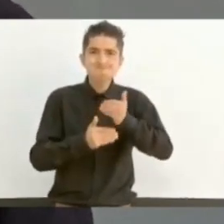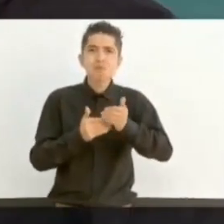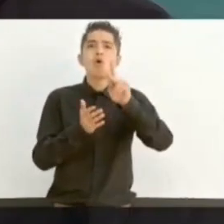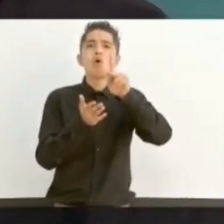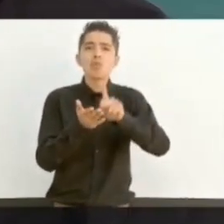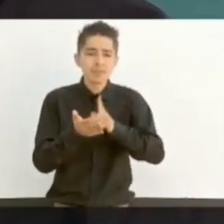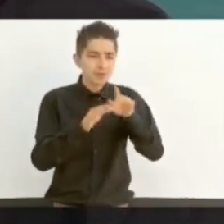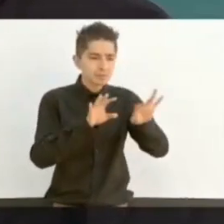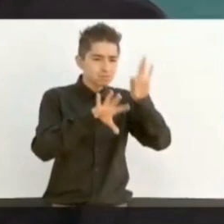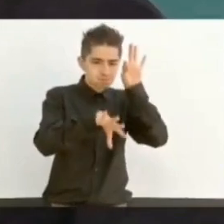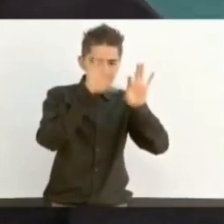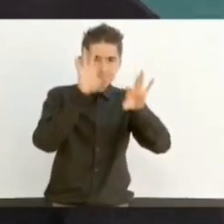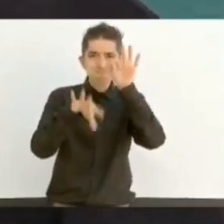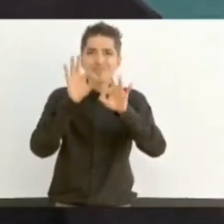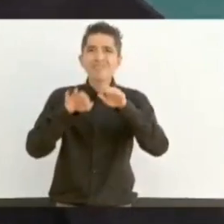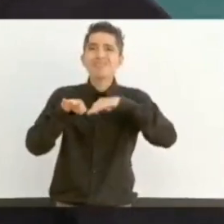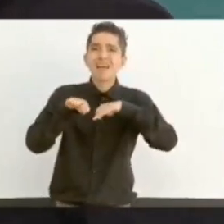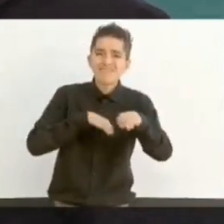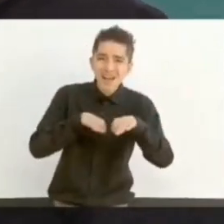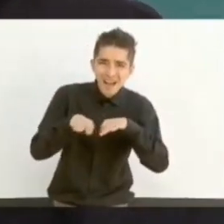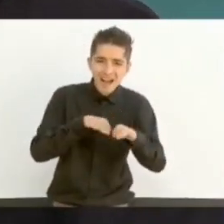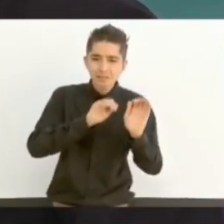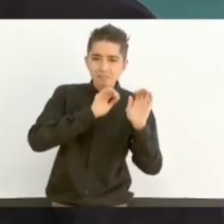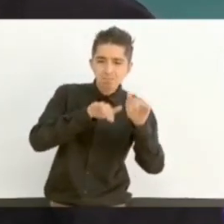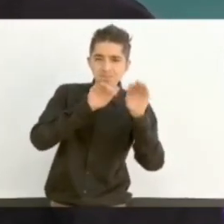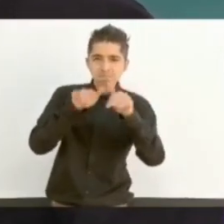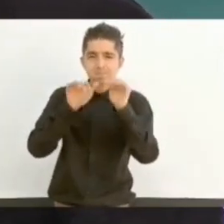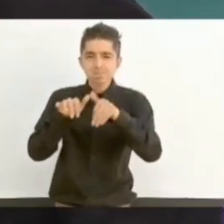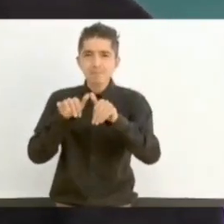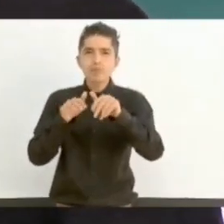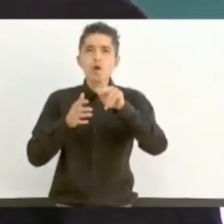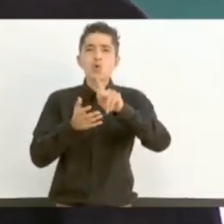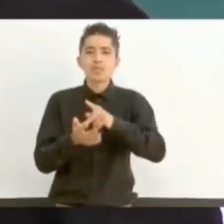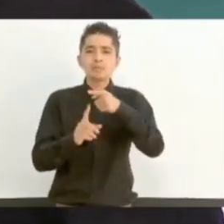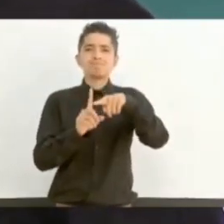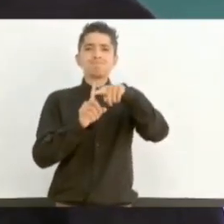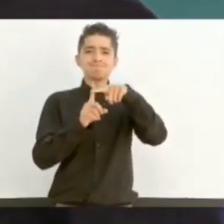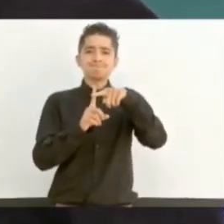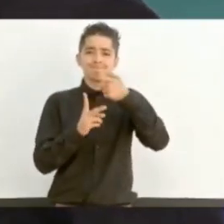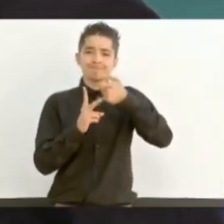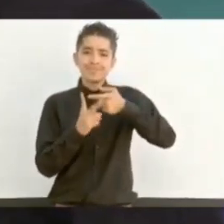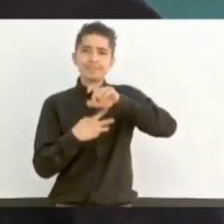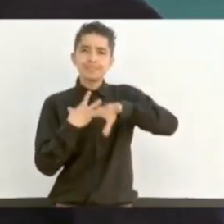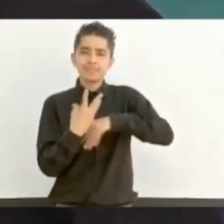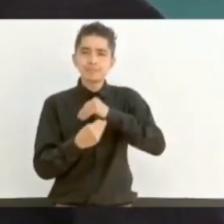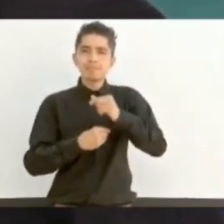recontratando trabajadores, se está reactivando la economía.